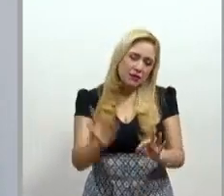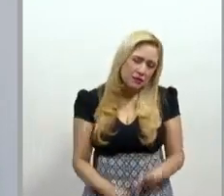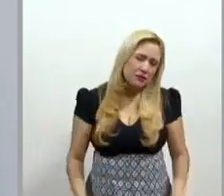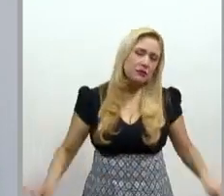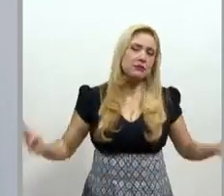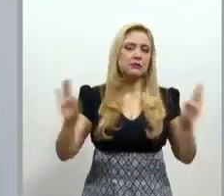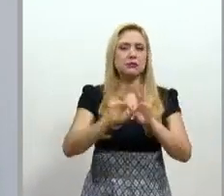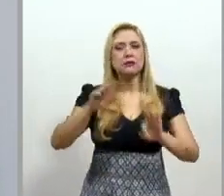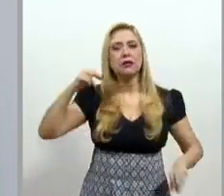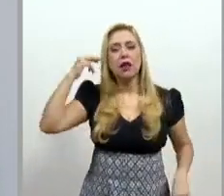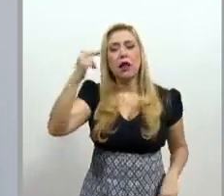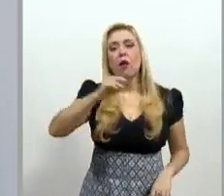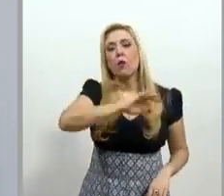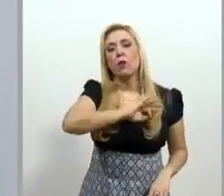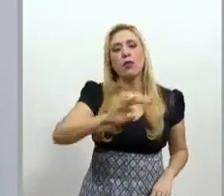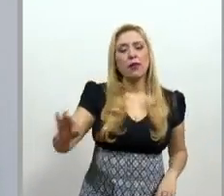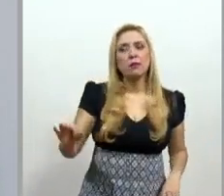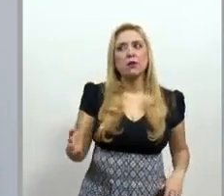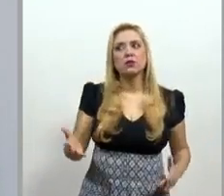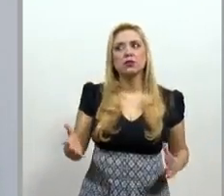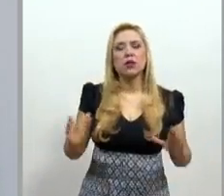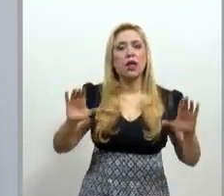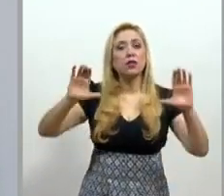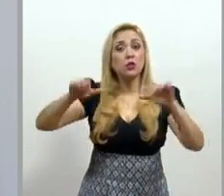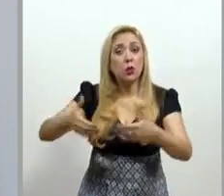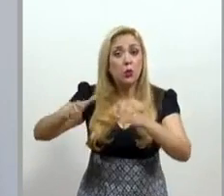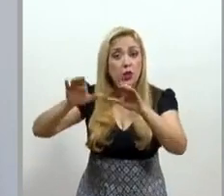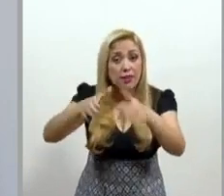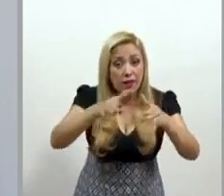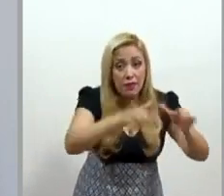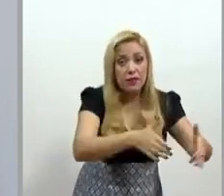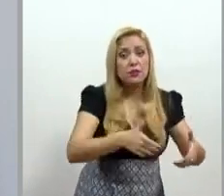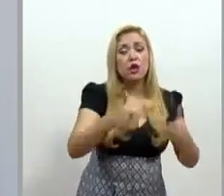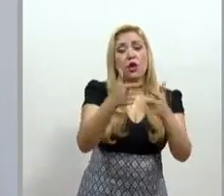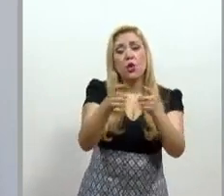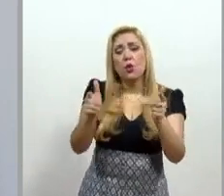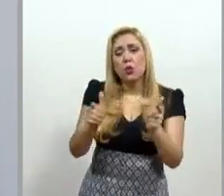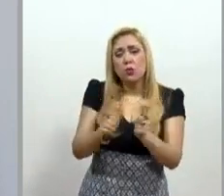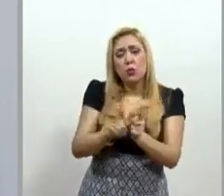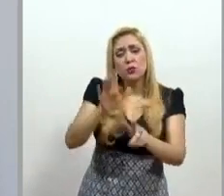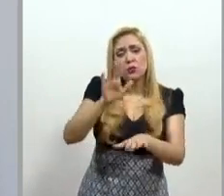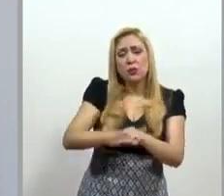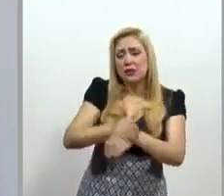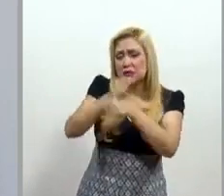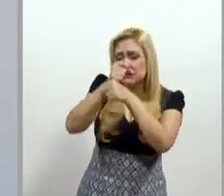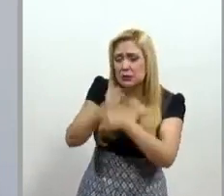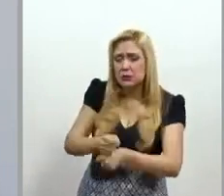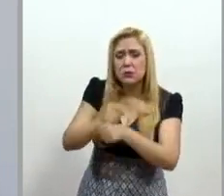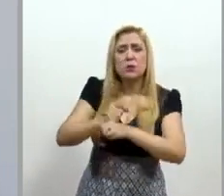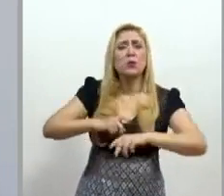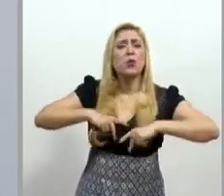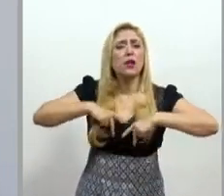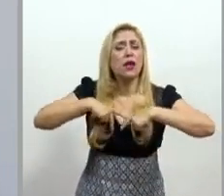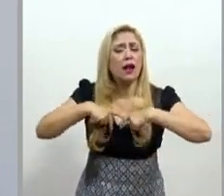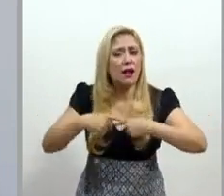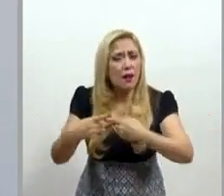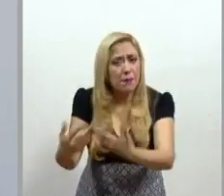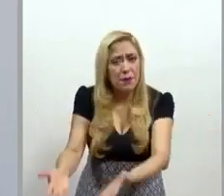para poder acompañar a las comunidades y a los grupos vulnerables, aquellos grupos de especial